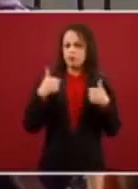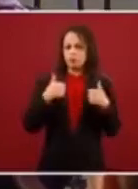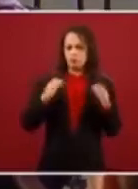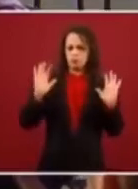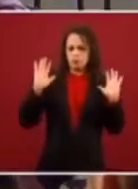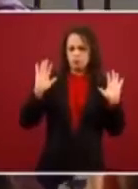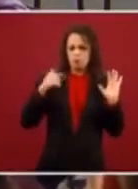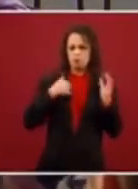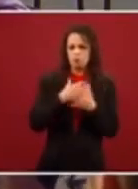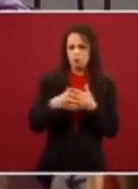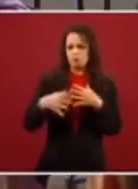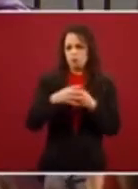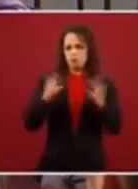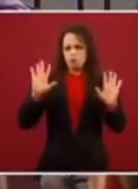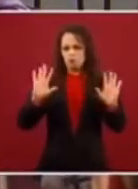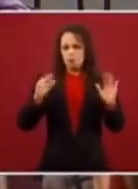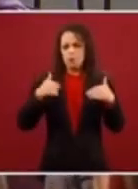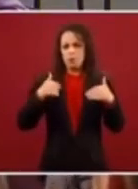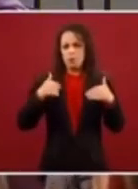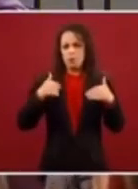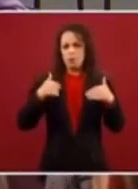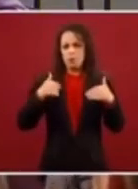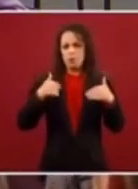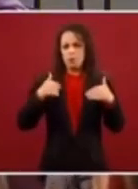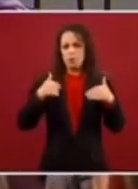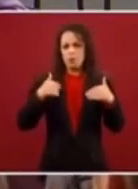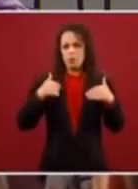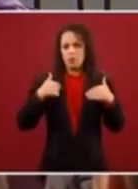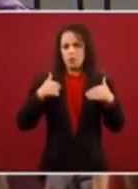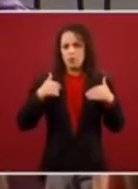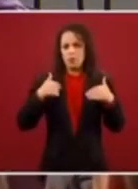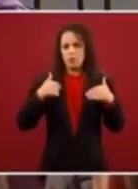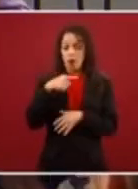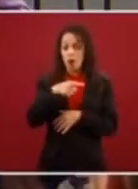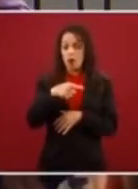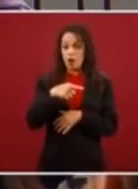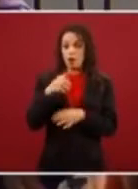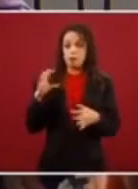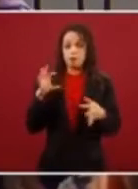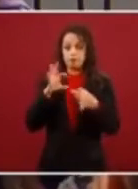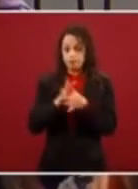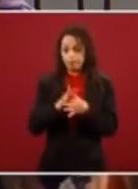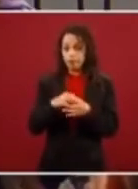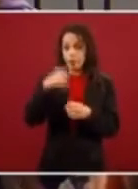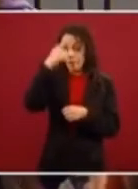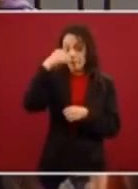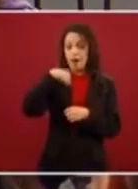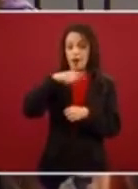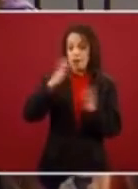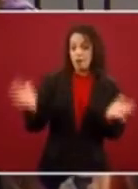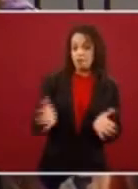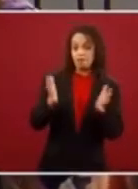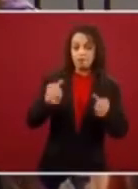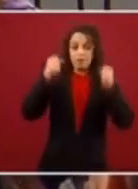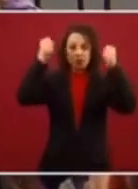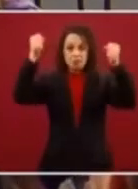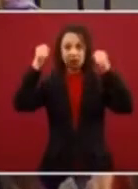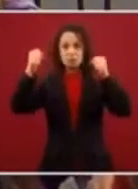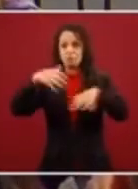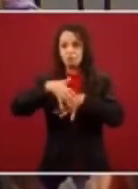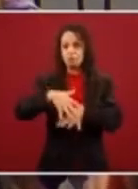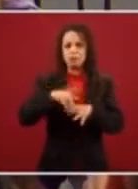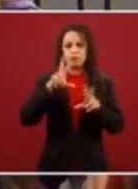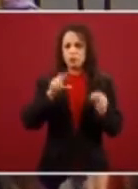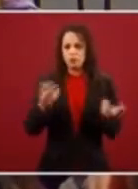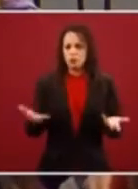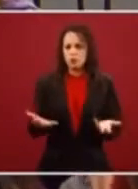no hago marchas, yo no organizo encapuchadas, me atacan feministas. Ahorita, gracias a este señor, me van a